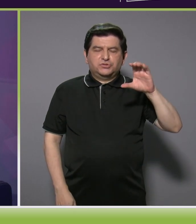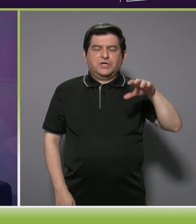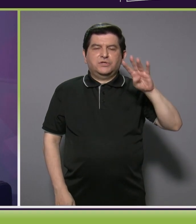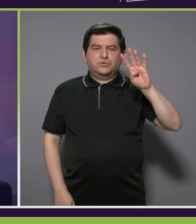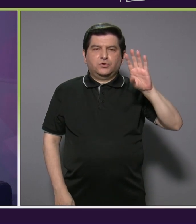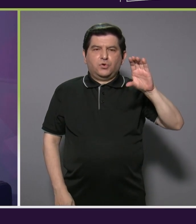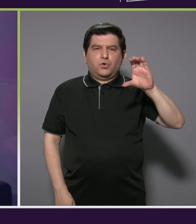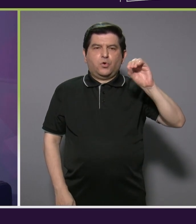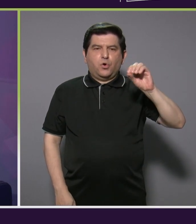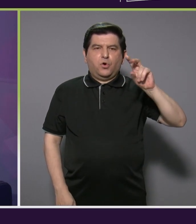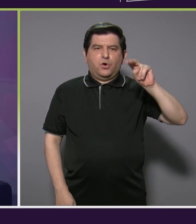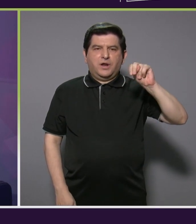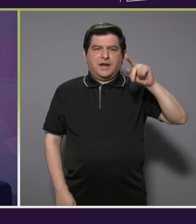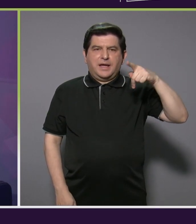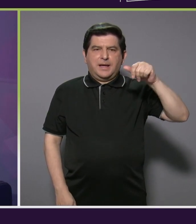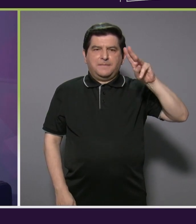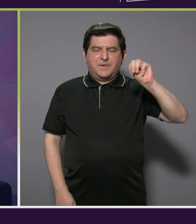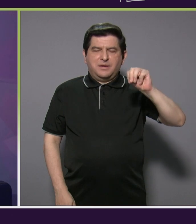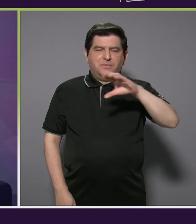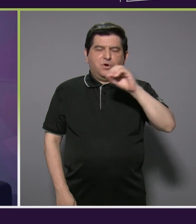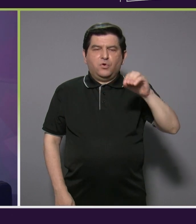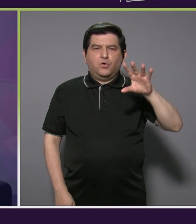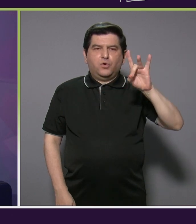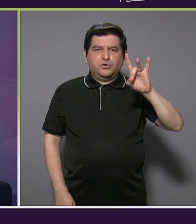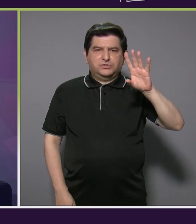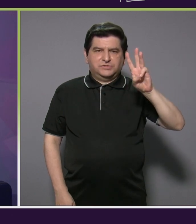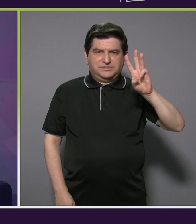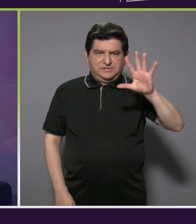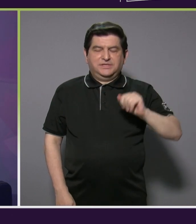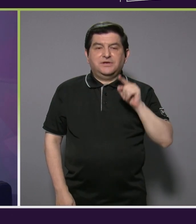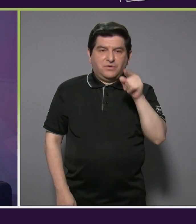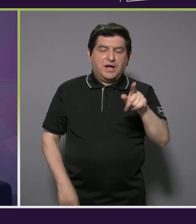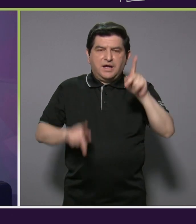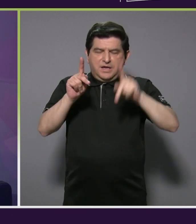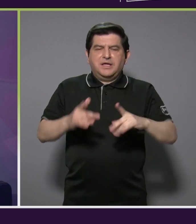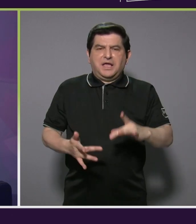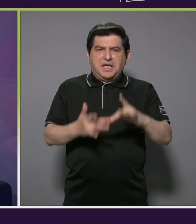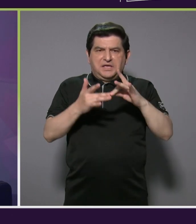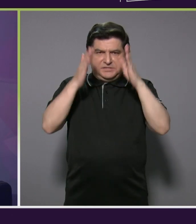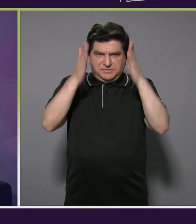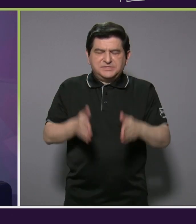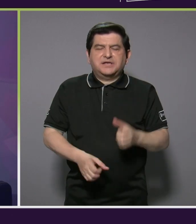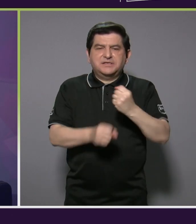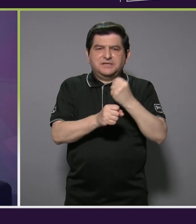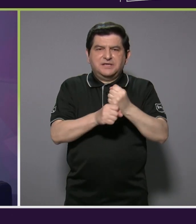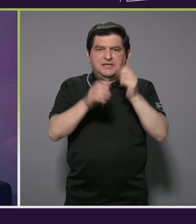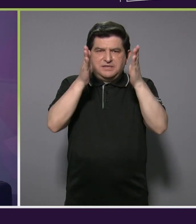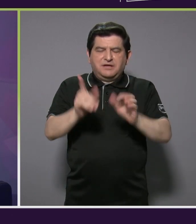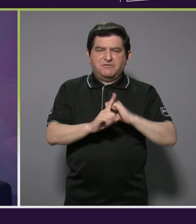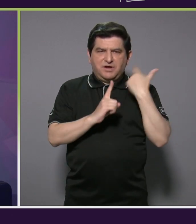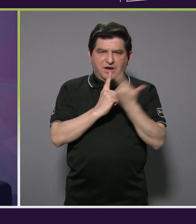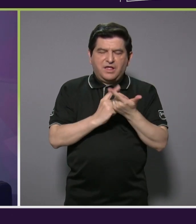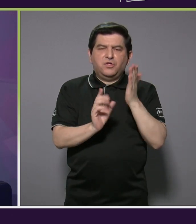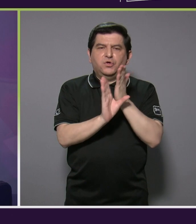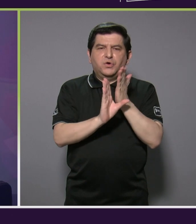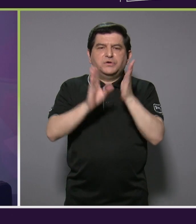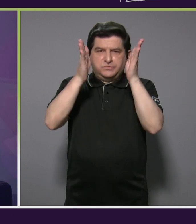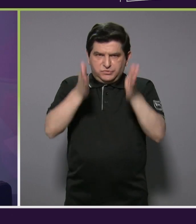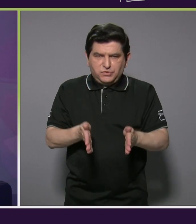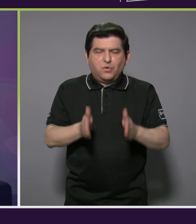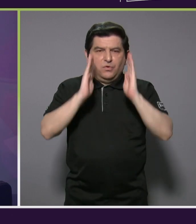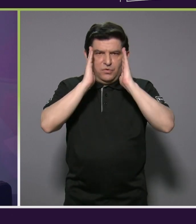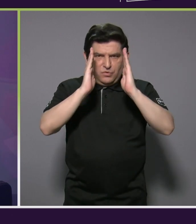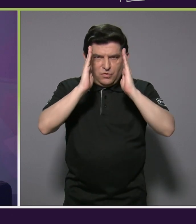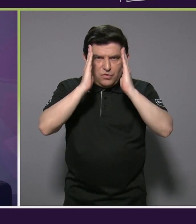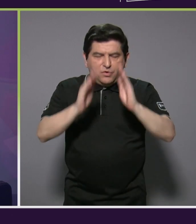el 1165, ¿verdad? Ahí hay personas especializadas, trabajadoras sociales, psicólogos, ¿verdad? Que los pueden atender